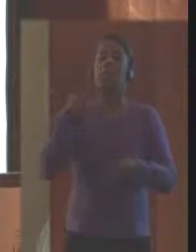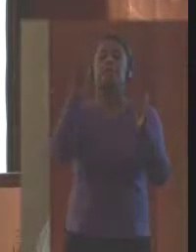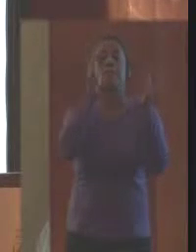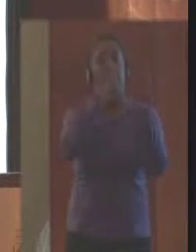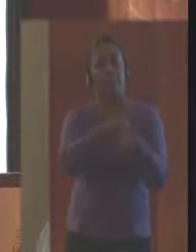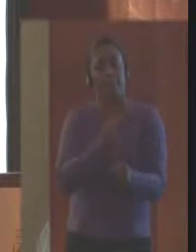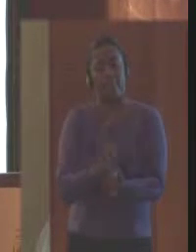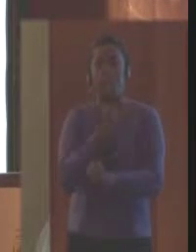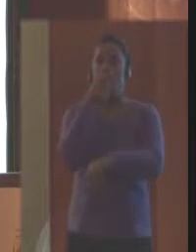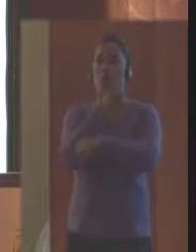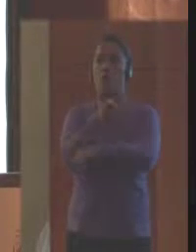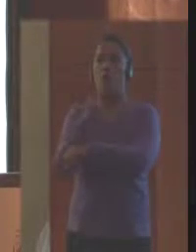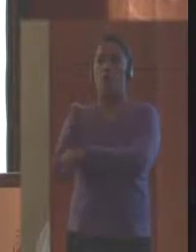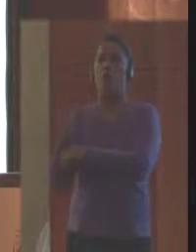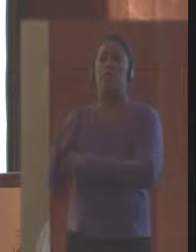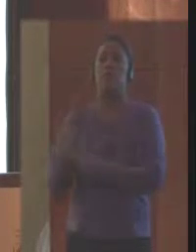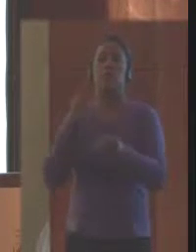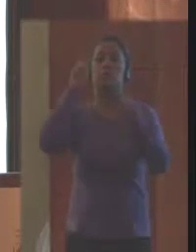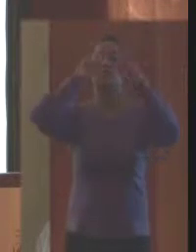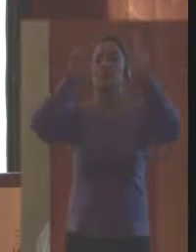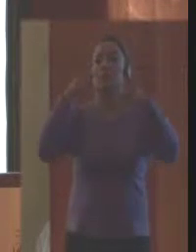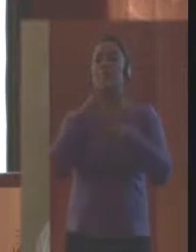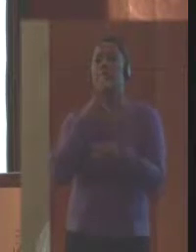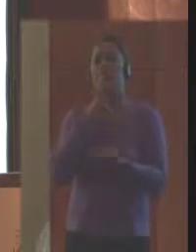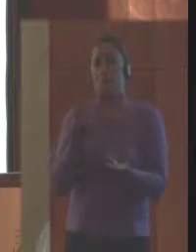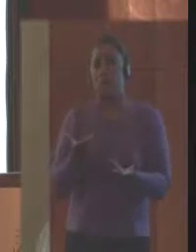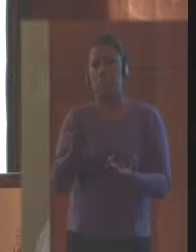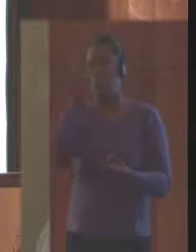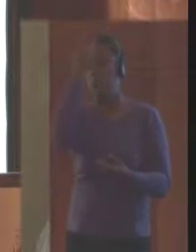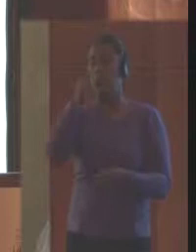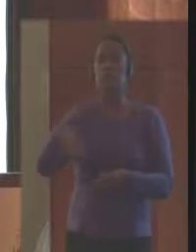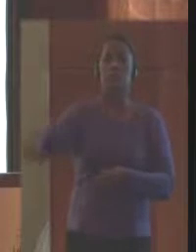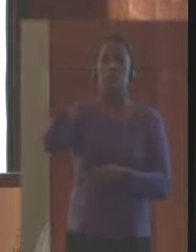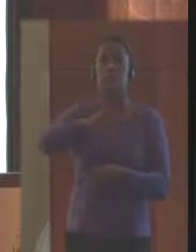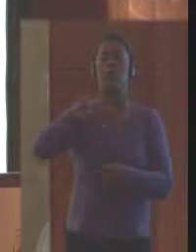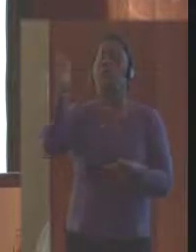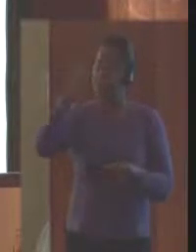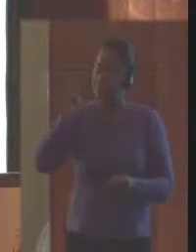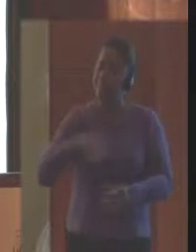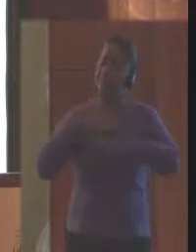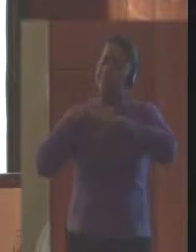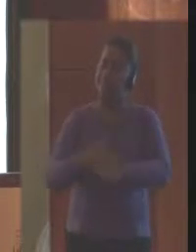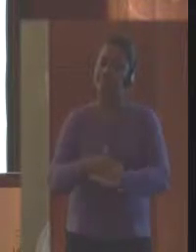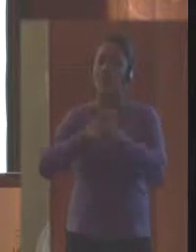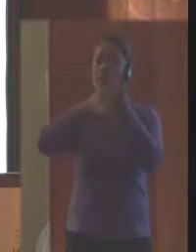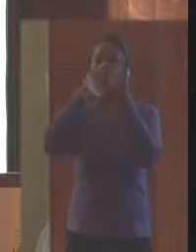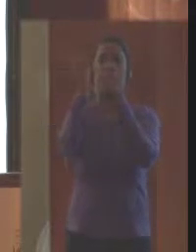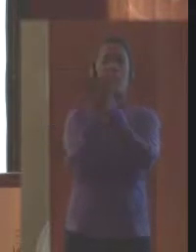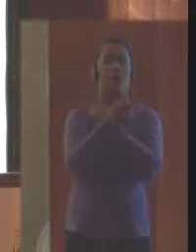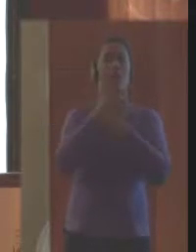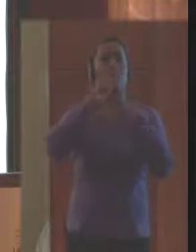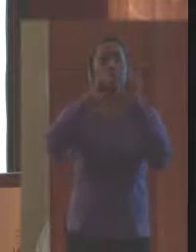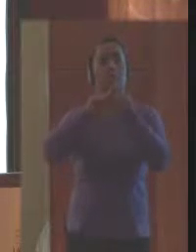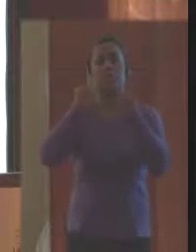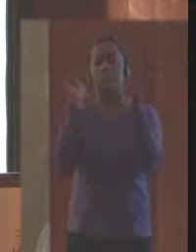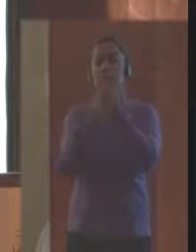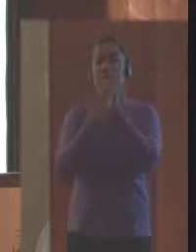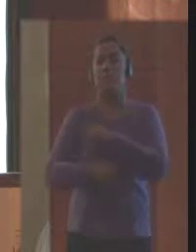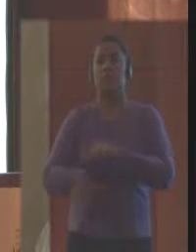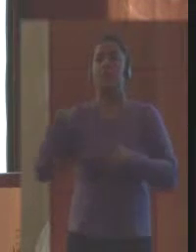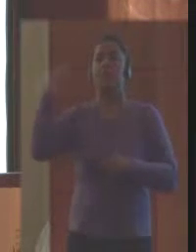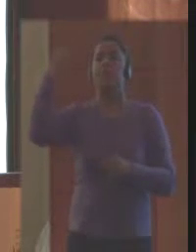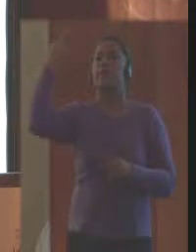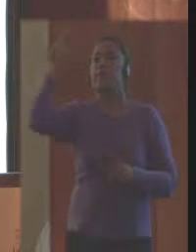ordenamiento alrededor del agua y el territorio debe enfrentar el cambio climático. lo que llevó básicamente a que todos